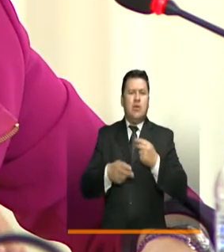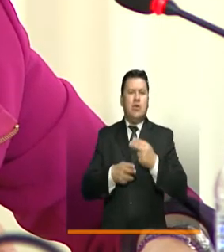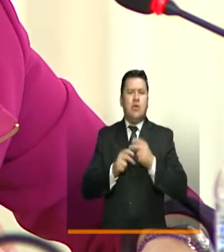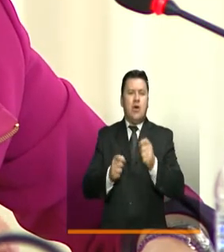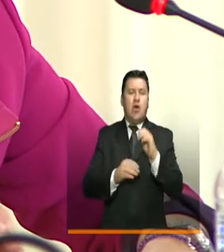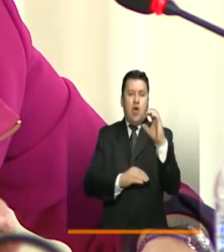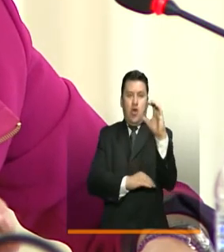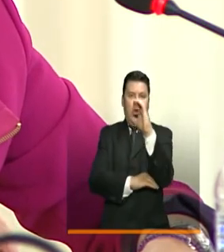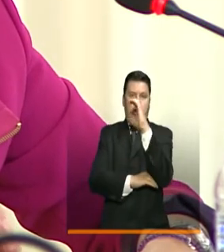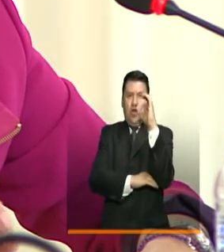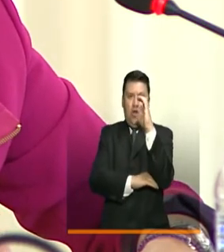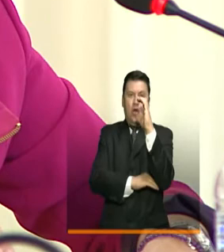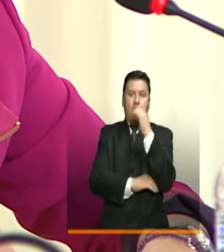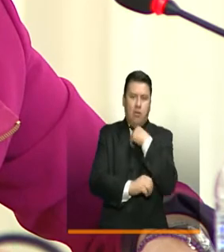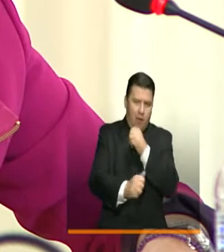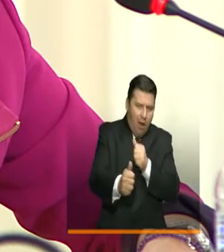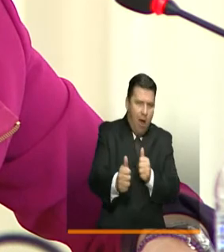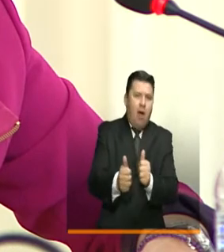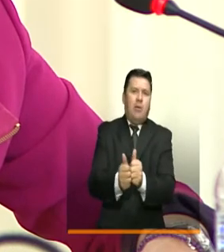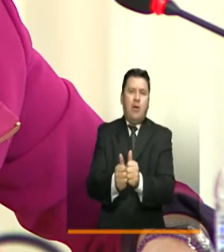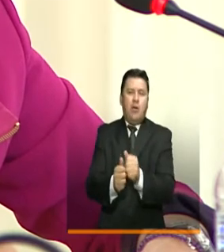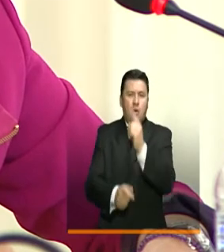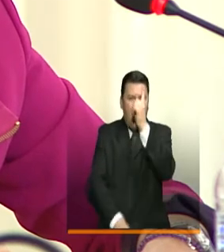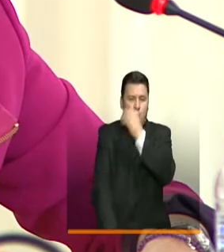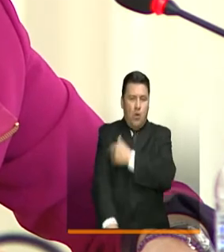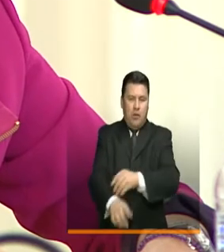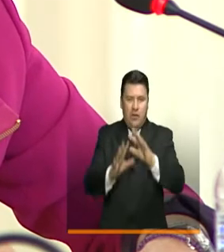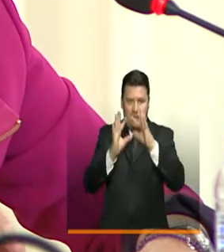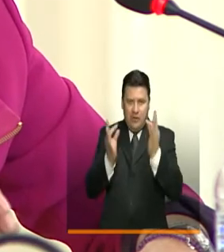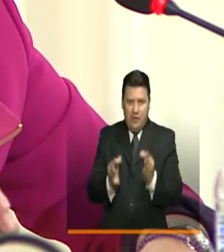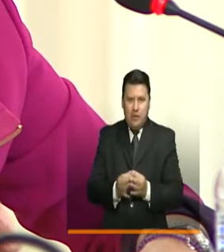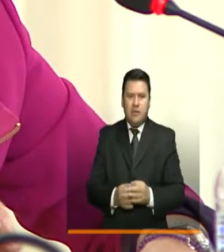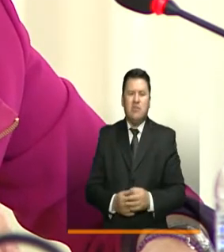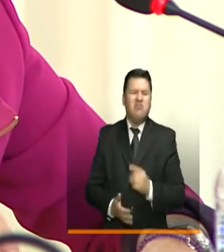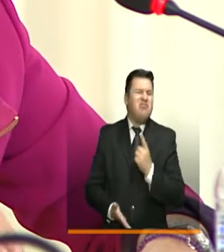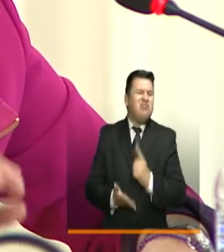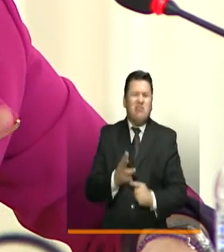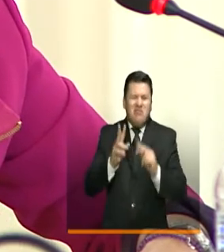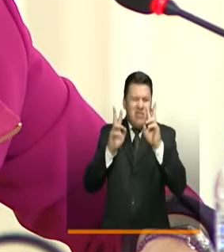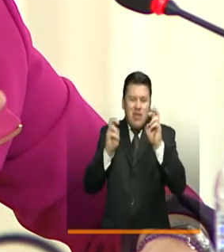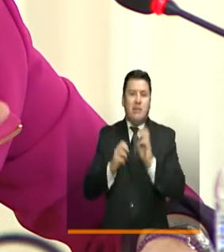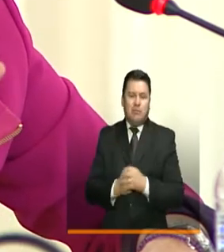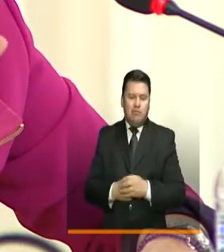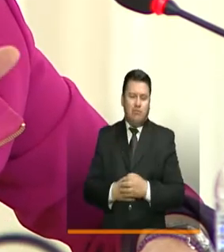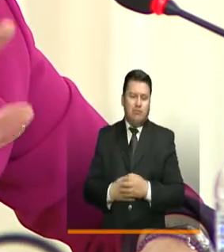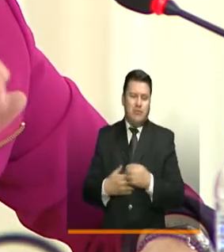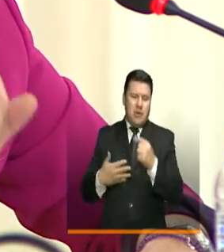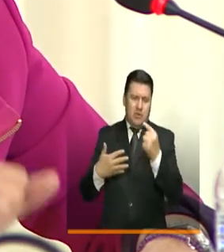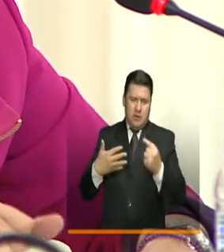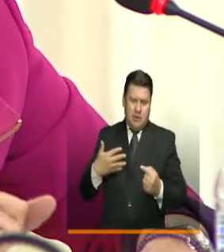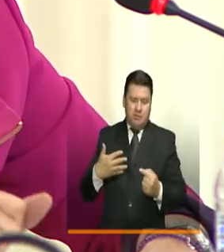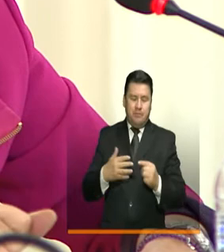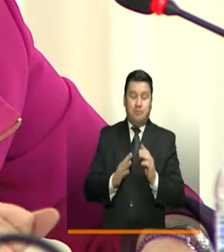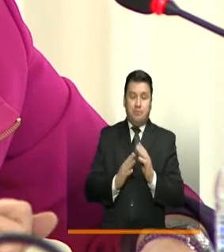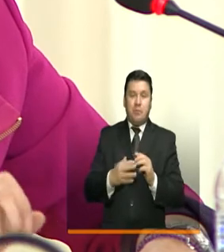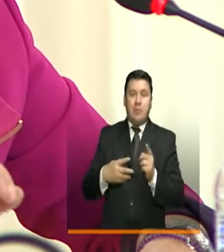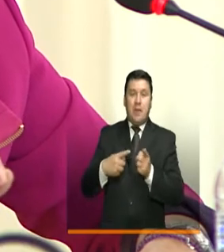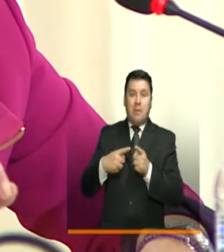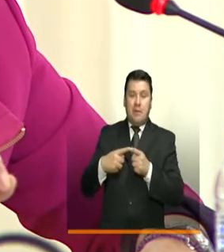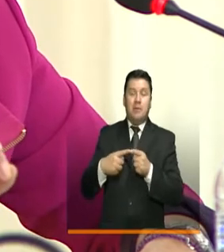llama Colombia está contigo, 1 millón de familias. ¿En qué consiste? Tiene varias partes. La